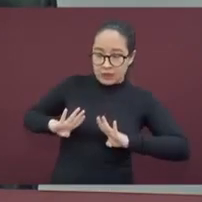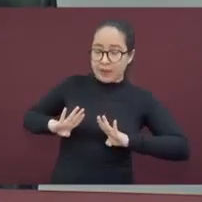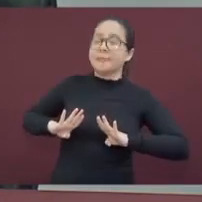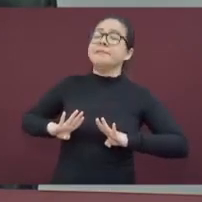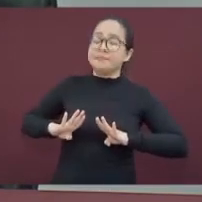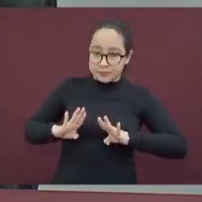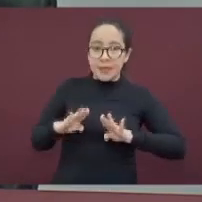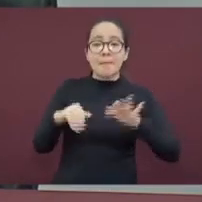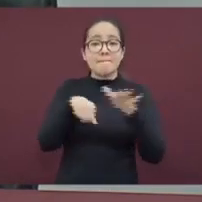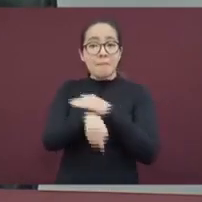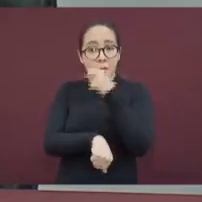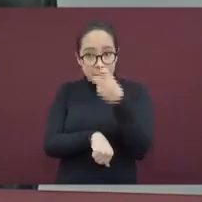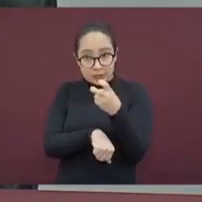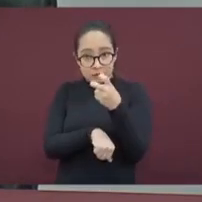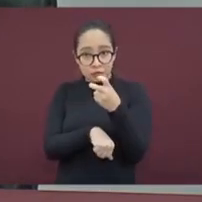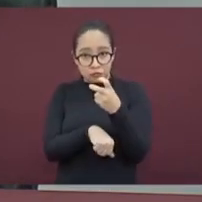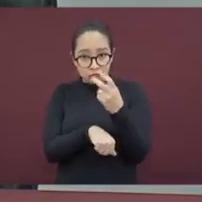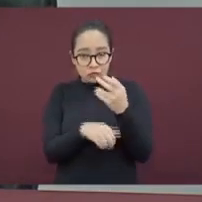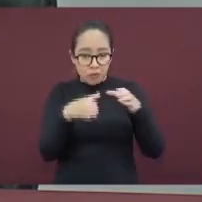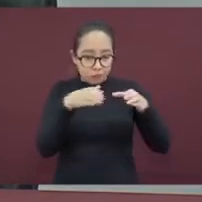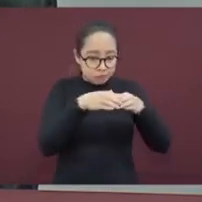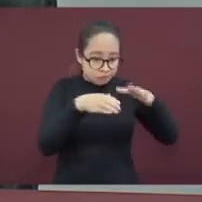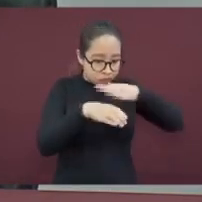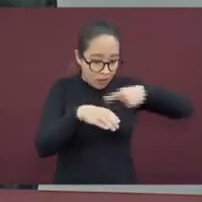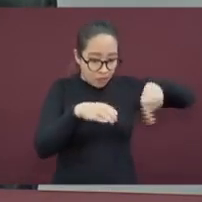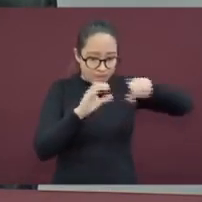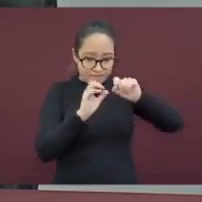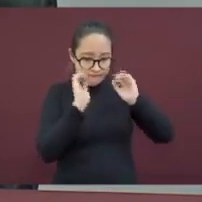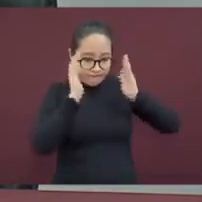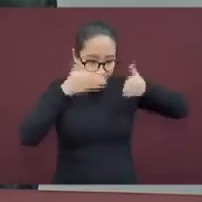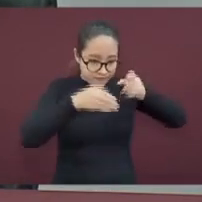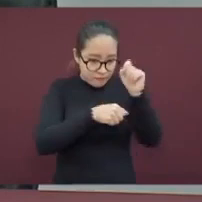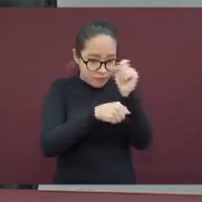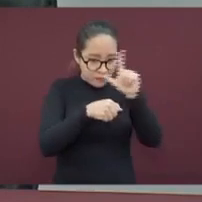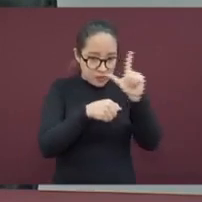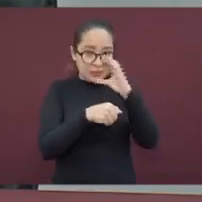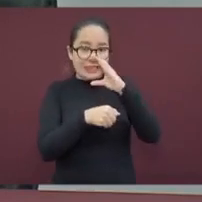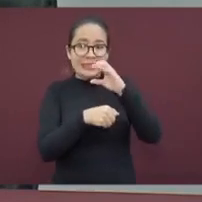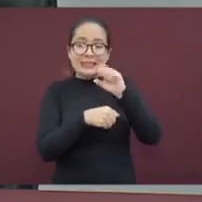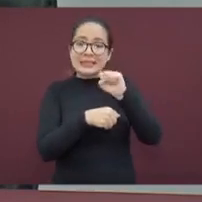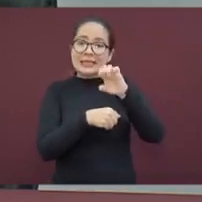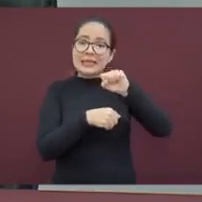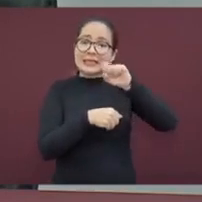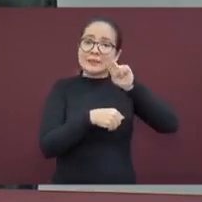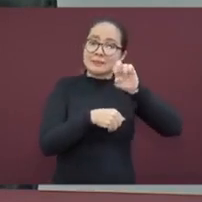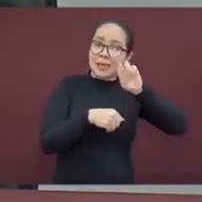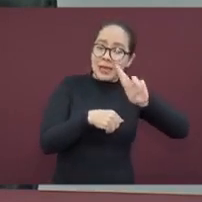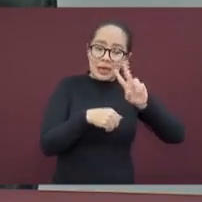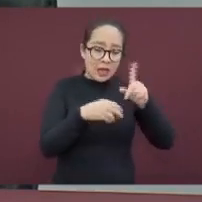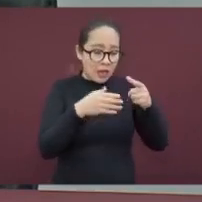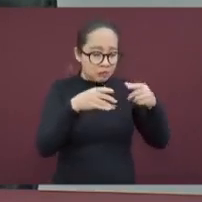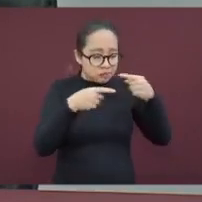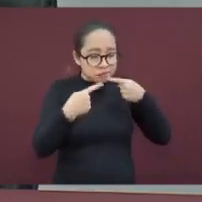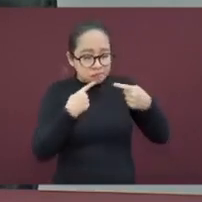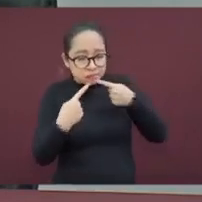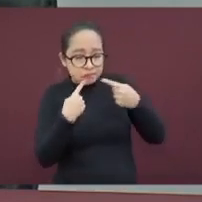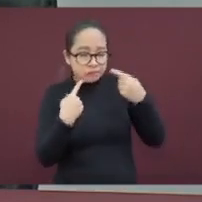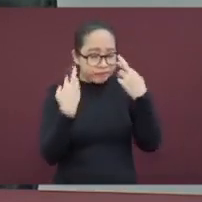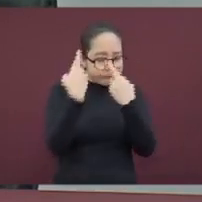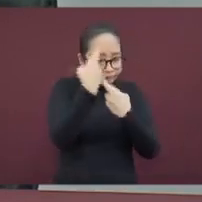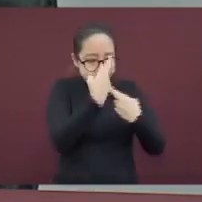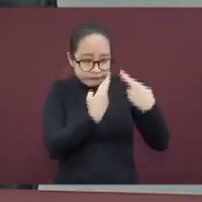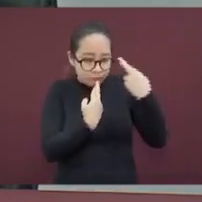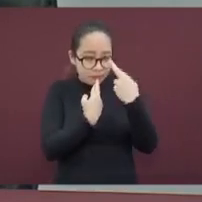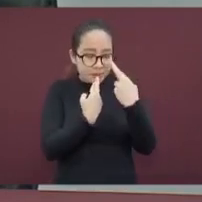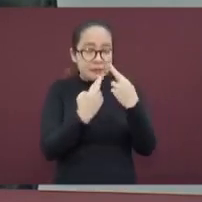esto que las áreas de epidemiología y planeación y desarrollo de sesver estamos analizando la creación de microrregiones